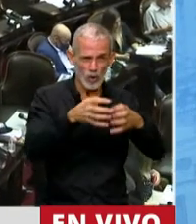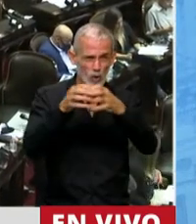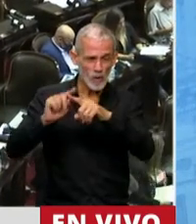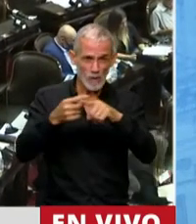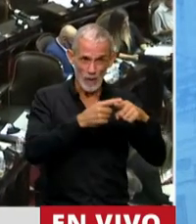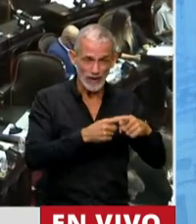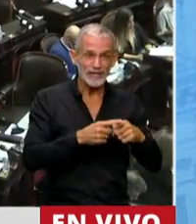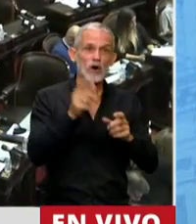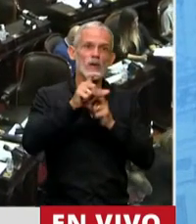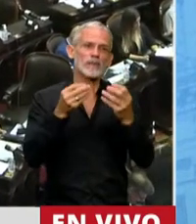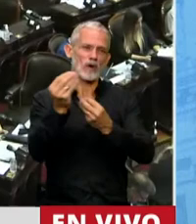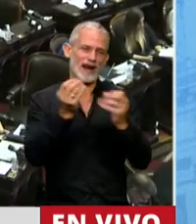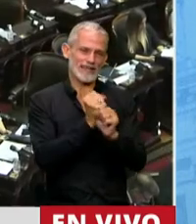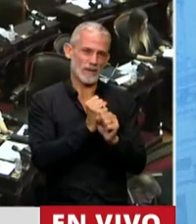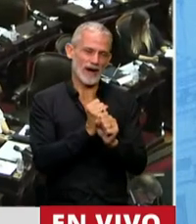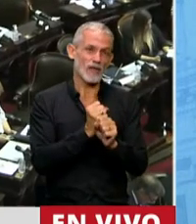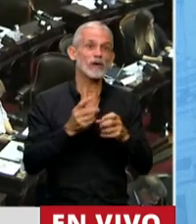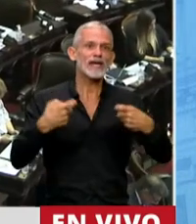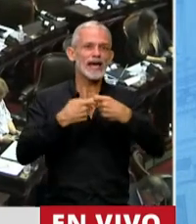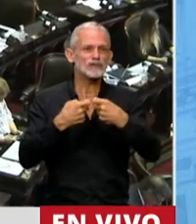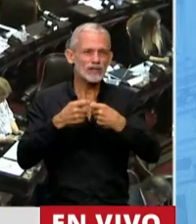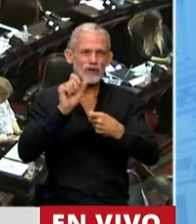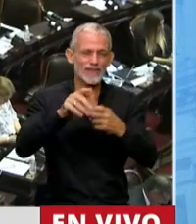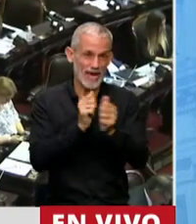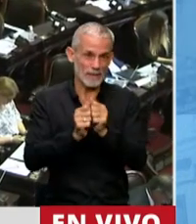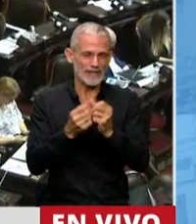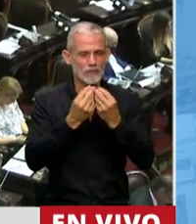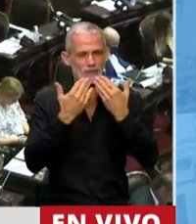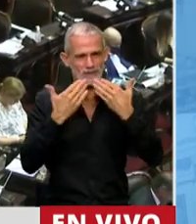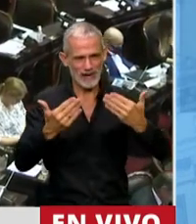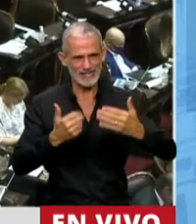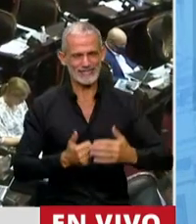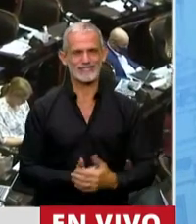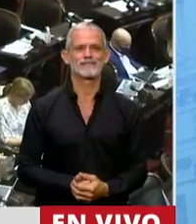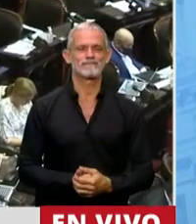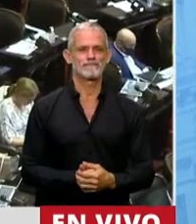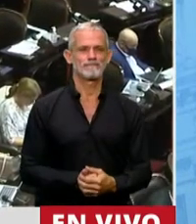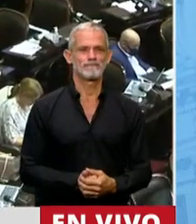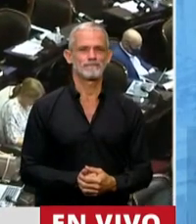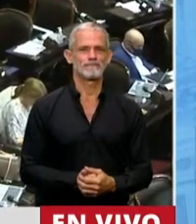de los trabajadores y de las cámaras empresarias. Muchas gracias, señor presidente.